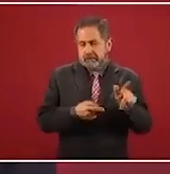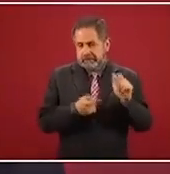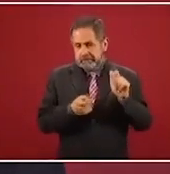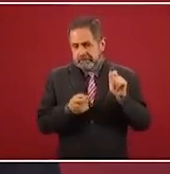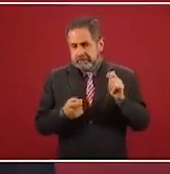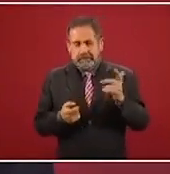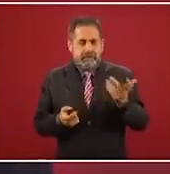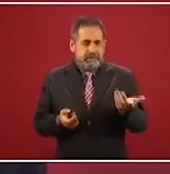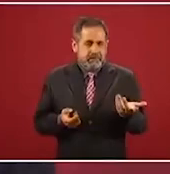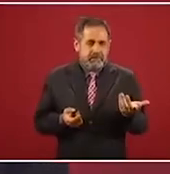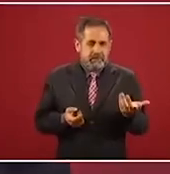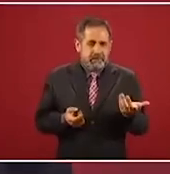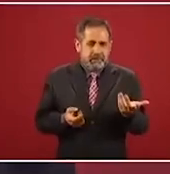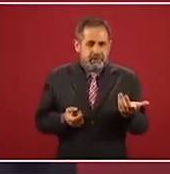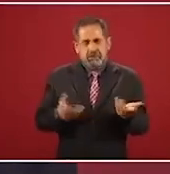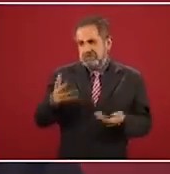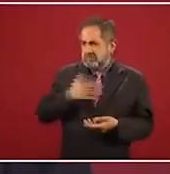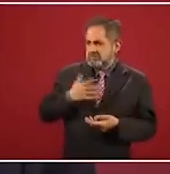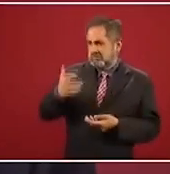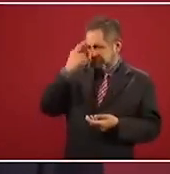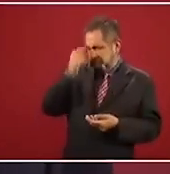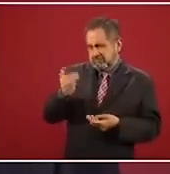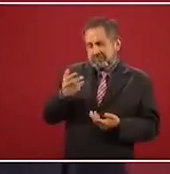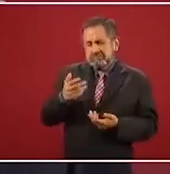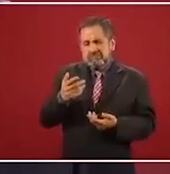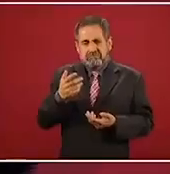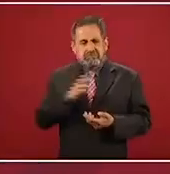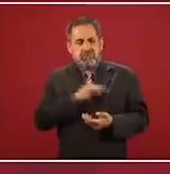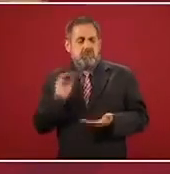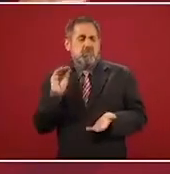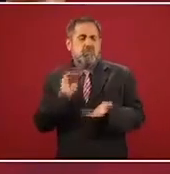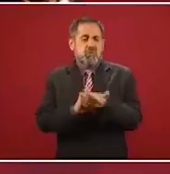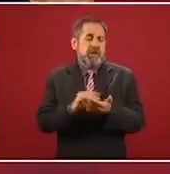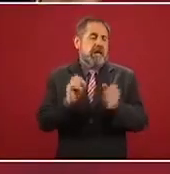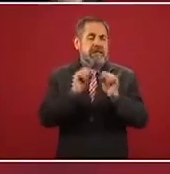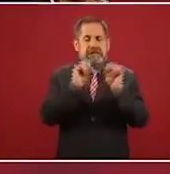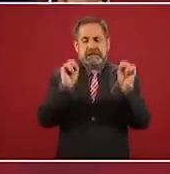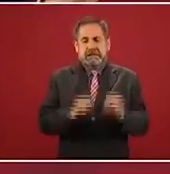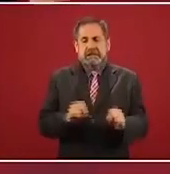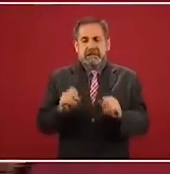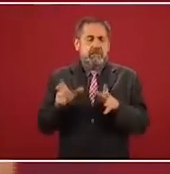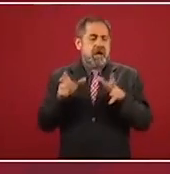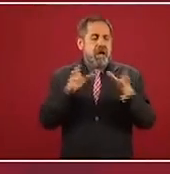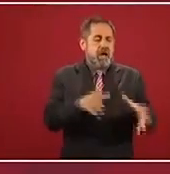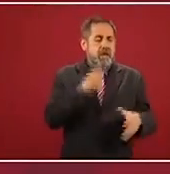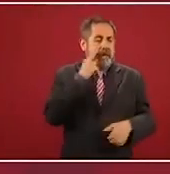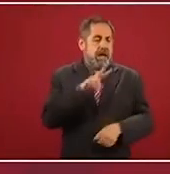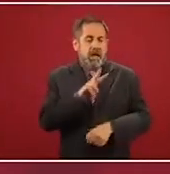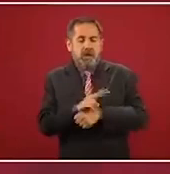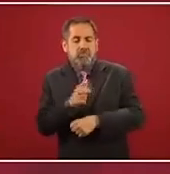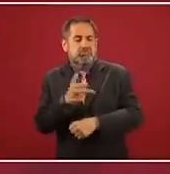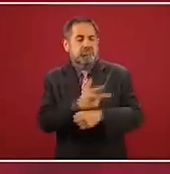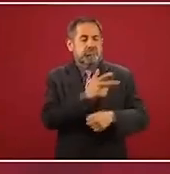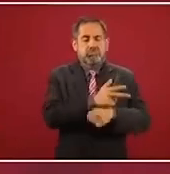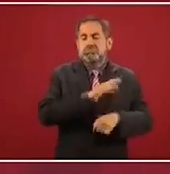¿cómo no se va a justificar tener un sistema de vigilancia